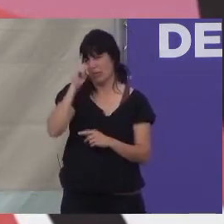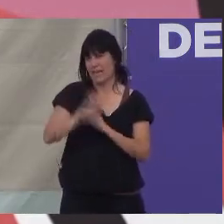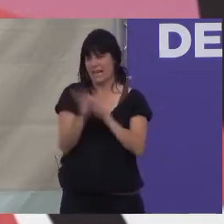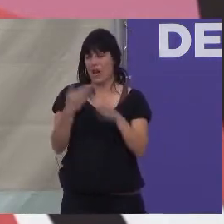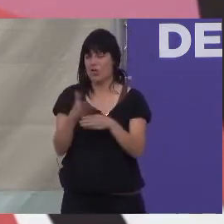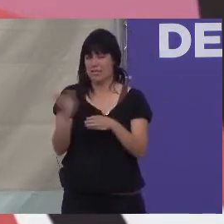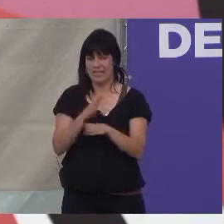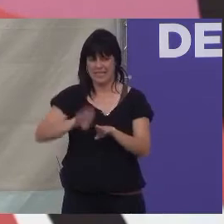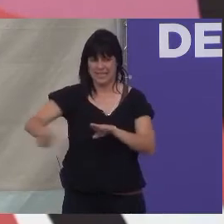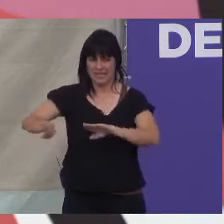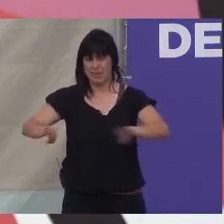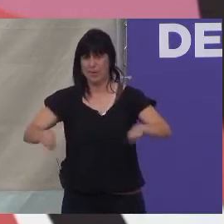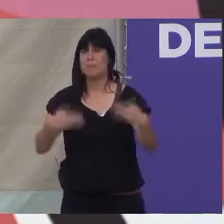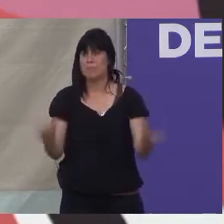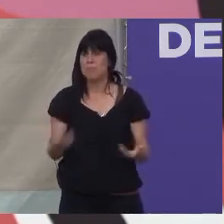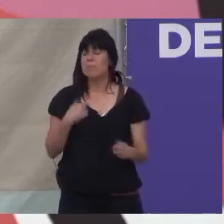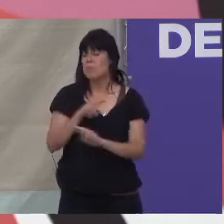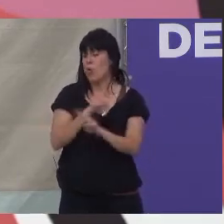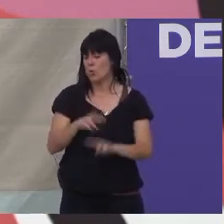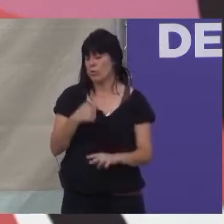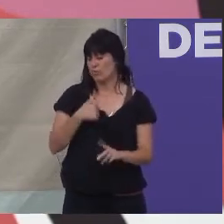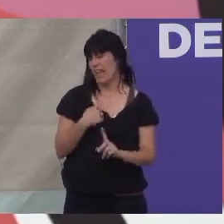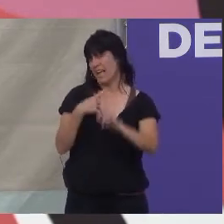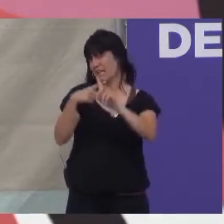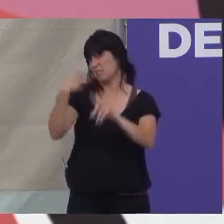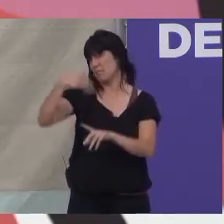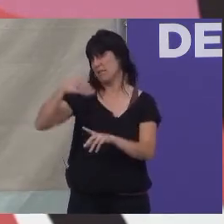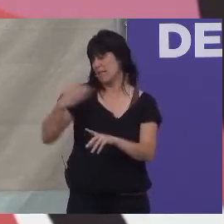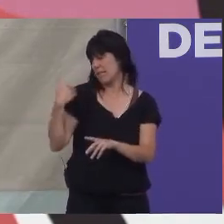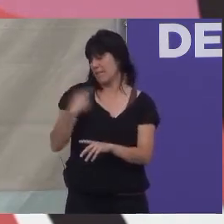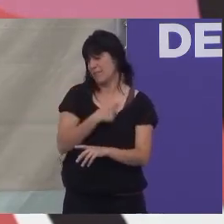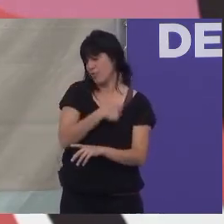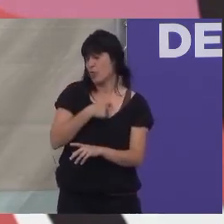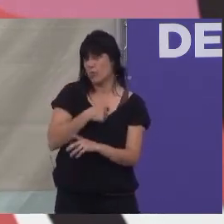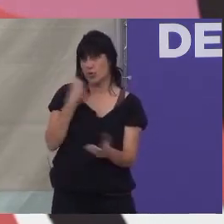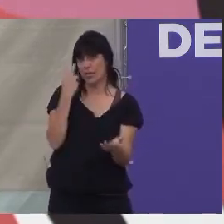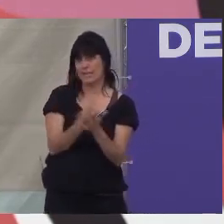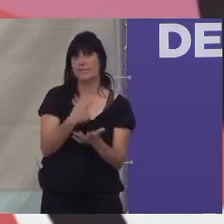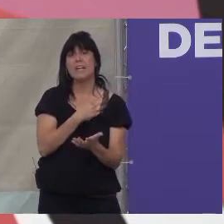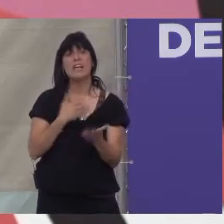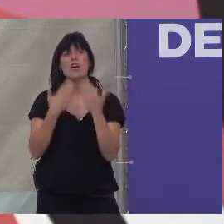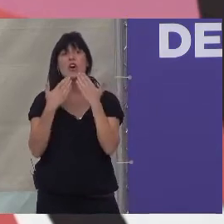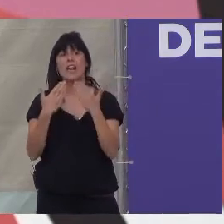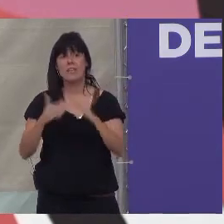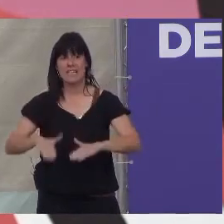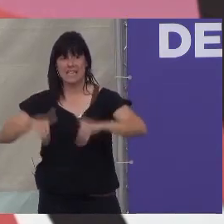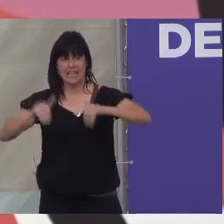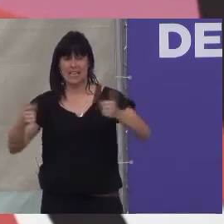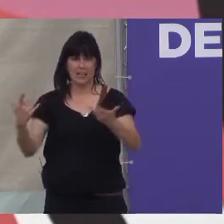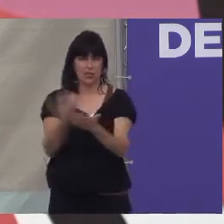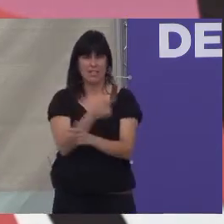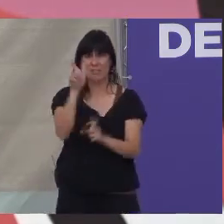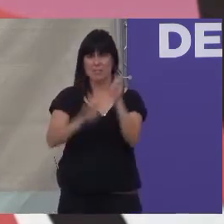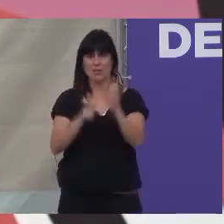Y bueno, por último, como expresidenta de la Comisión de Garantías, quiero dar las gracias a todas las candidaturas y a todas las personas que han participado en esta